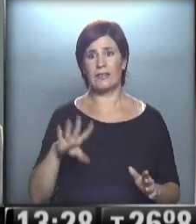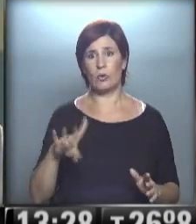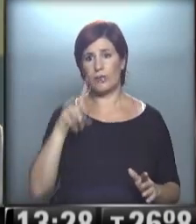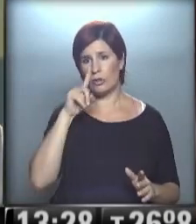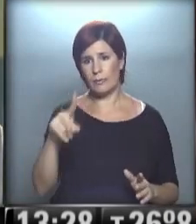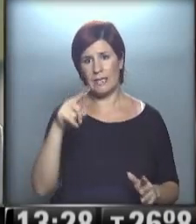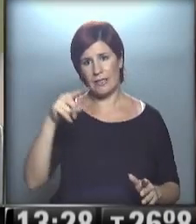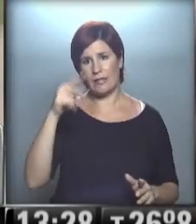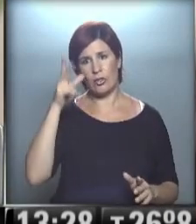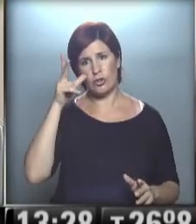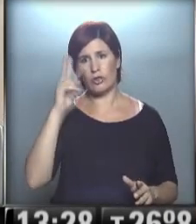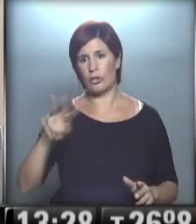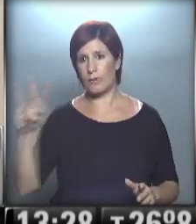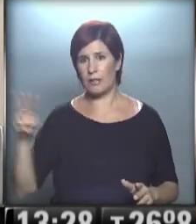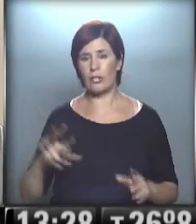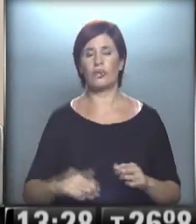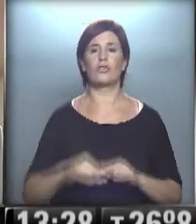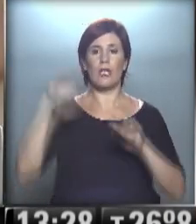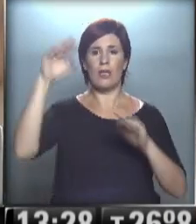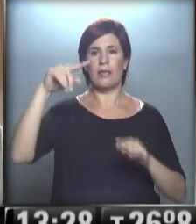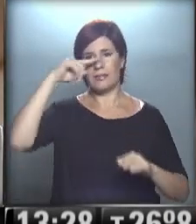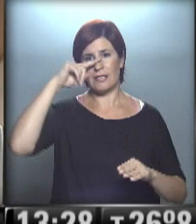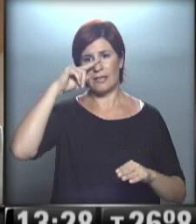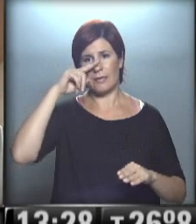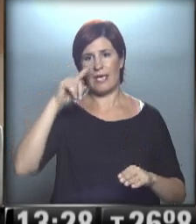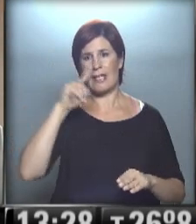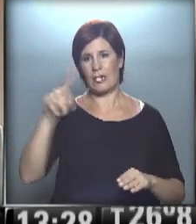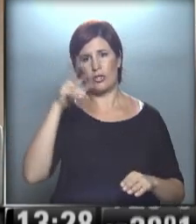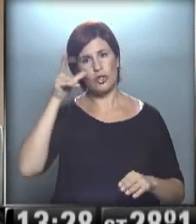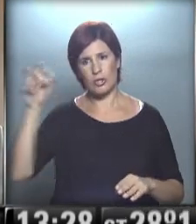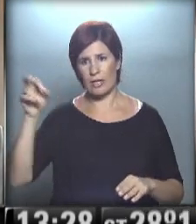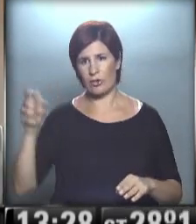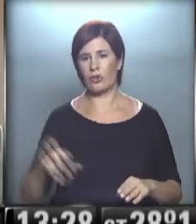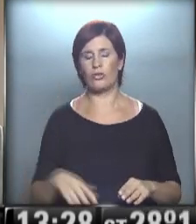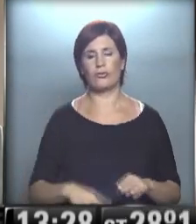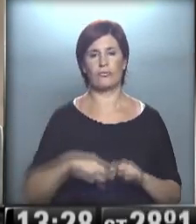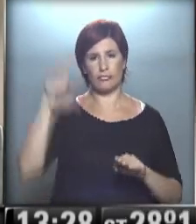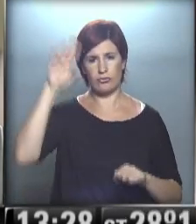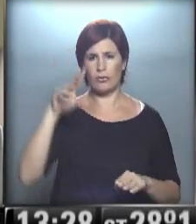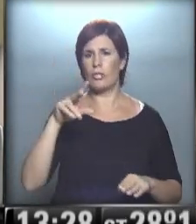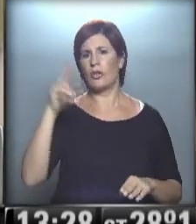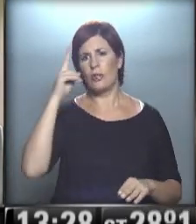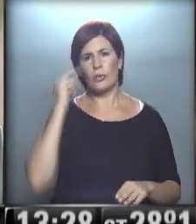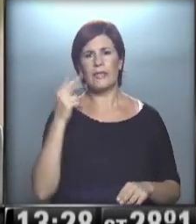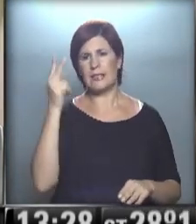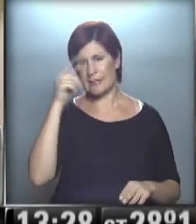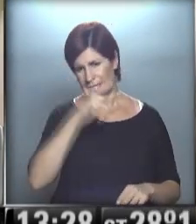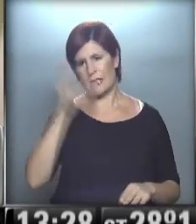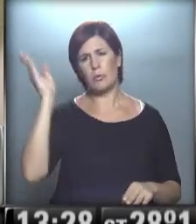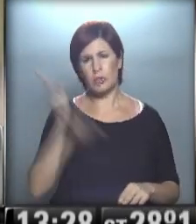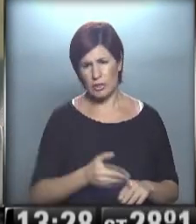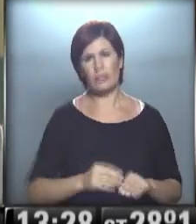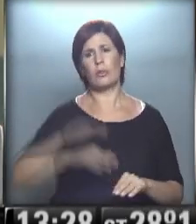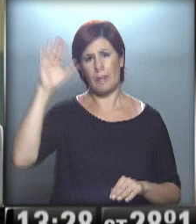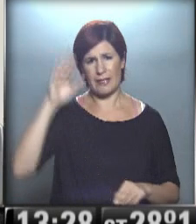8.731 espectadores, lleva más de 125.000 espectadores y tiene un crecimiento del 97%. Acá estamos viendo Dallas Buyers Club,